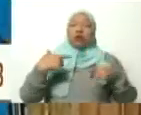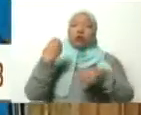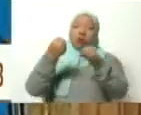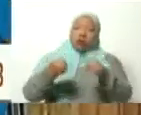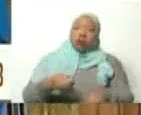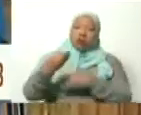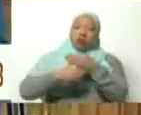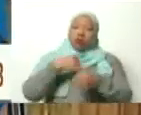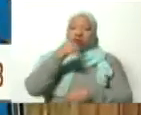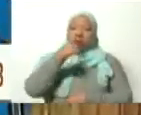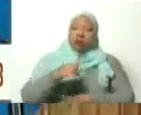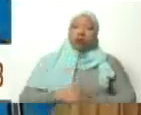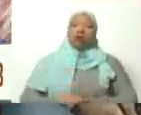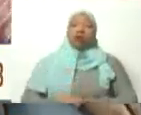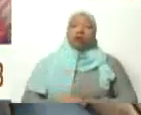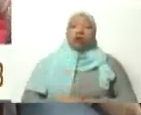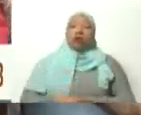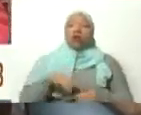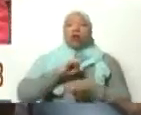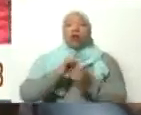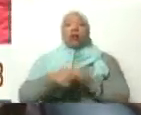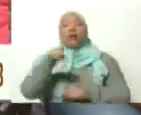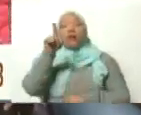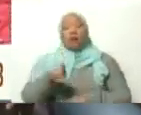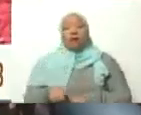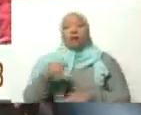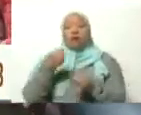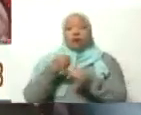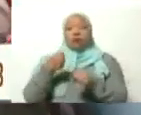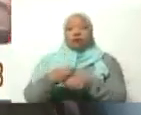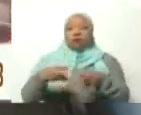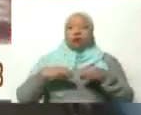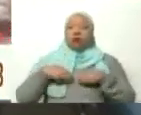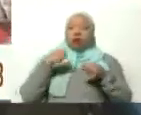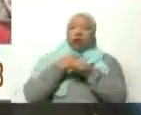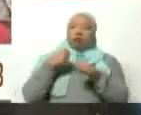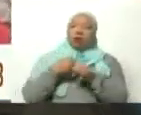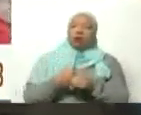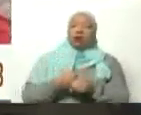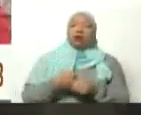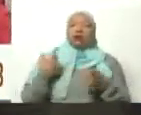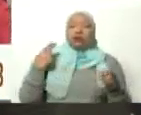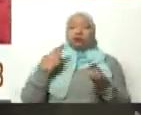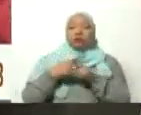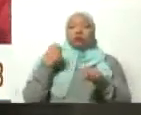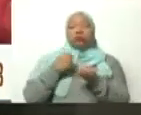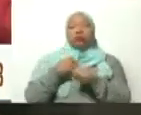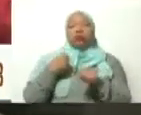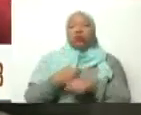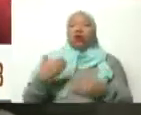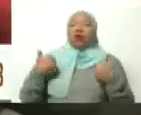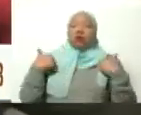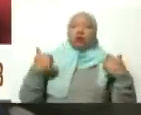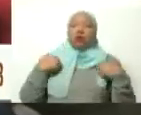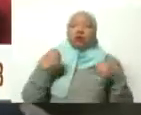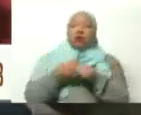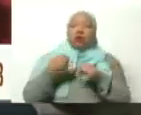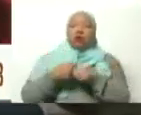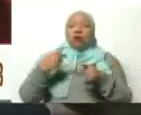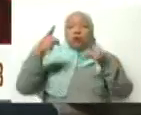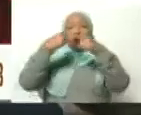acción ACA. Hemos también georreferenciado el riesgo climático y forma parte de este